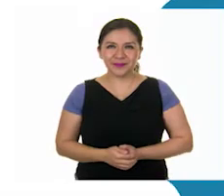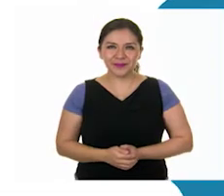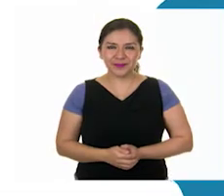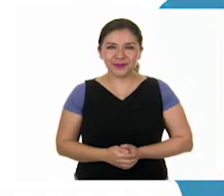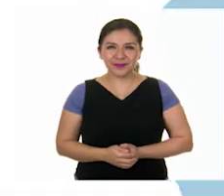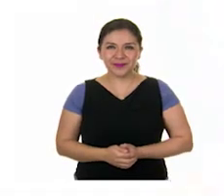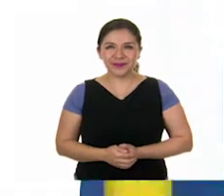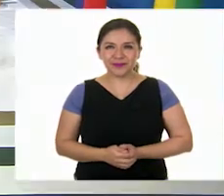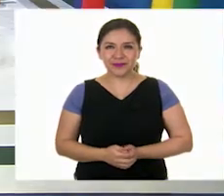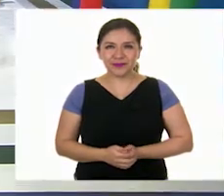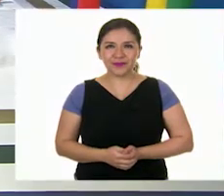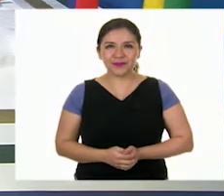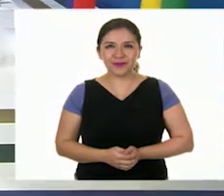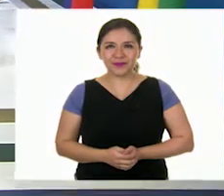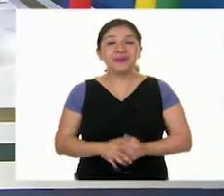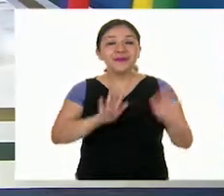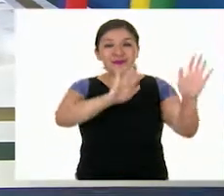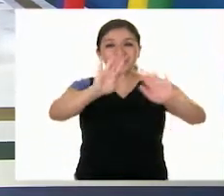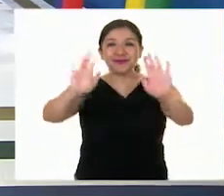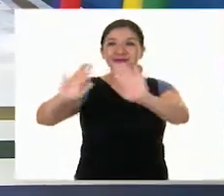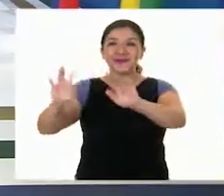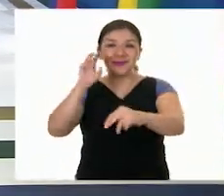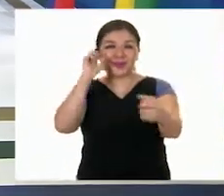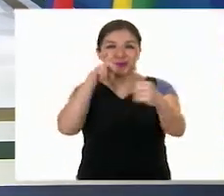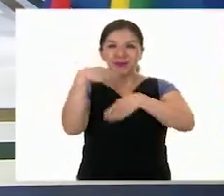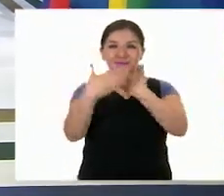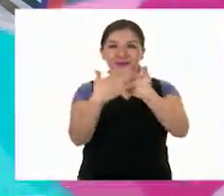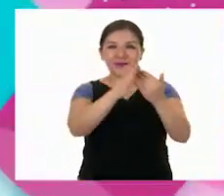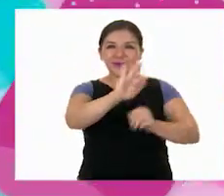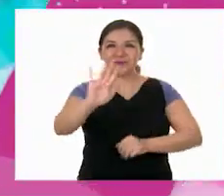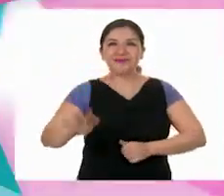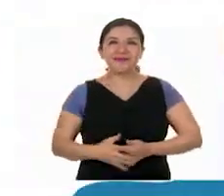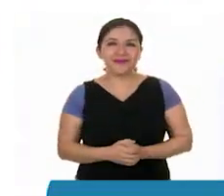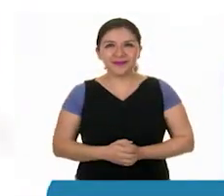aprendeencasa.cep.gob.mx. Hasta la próxima.